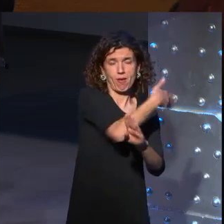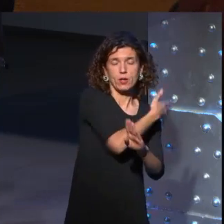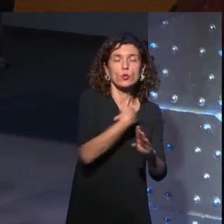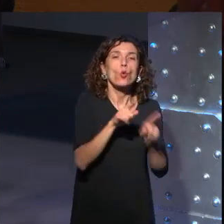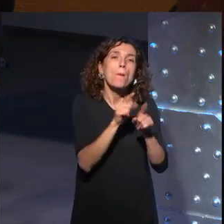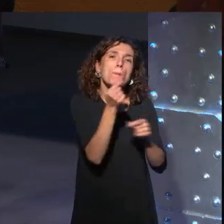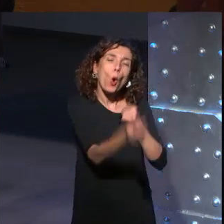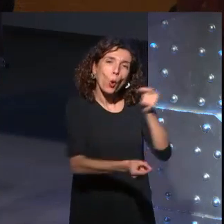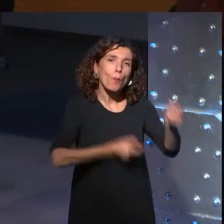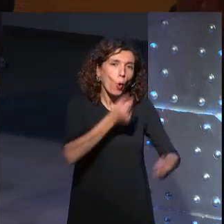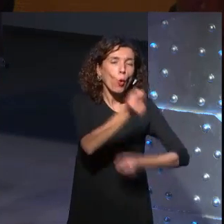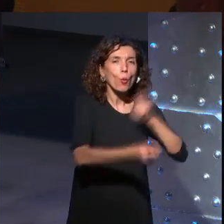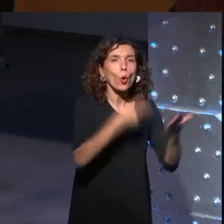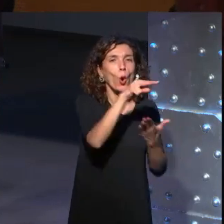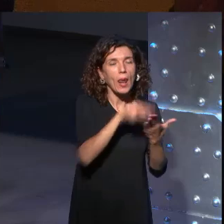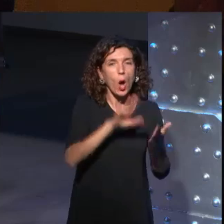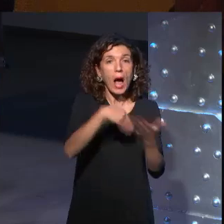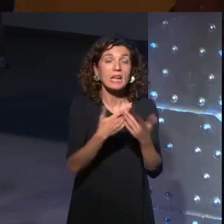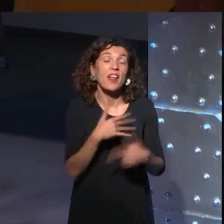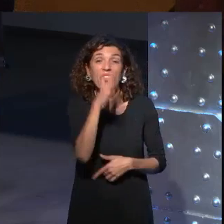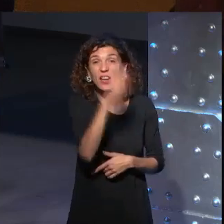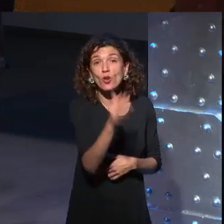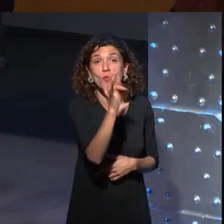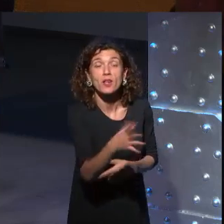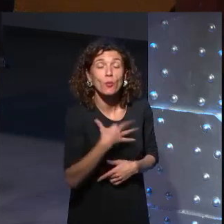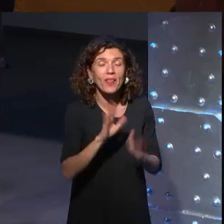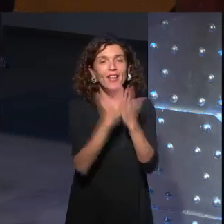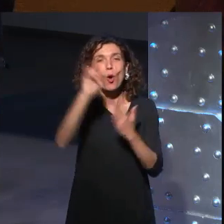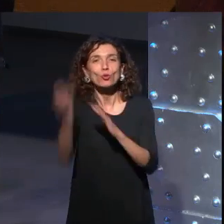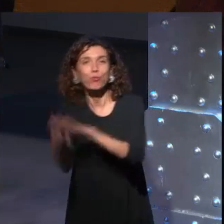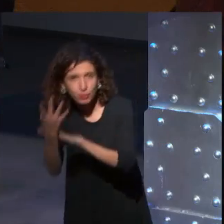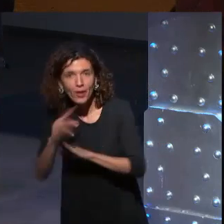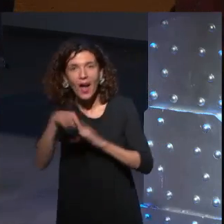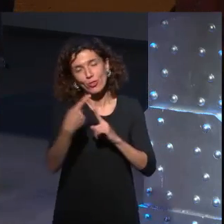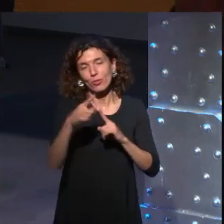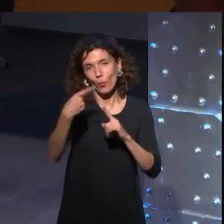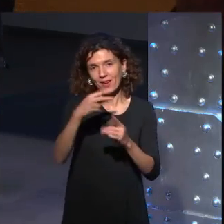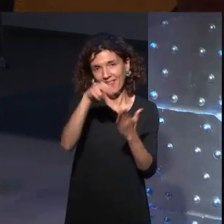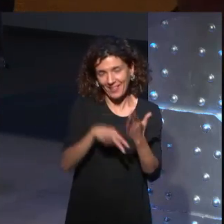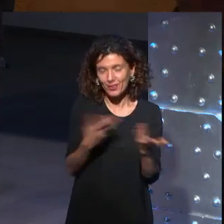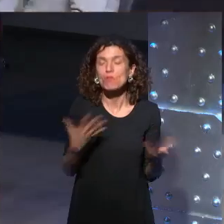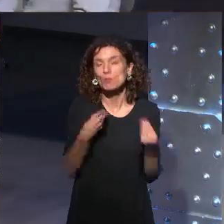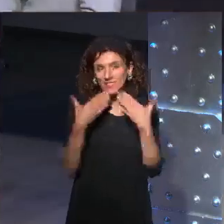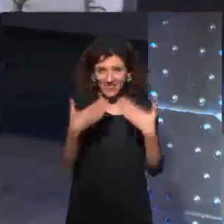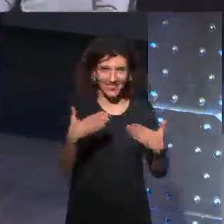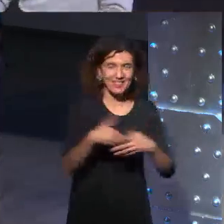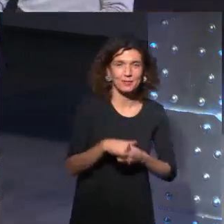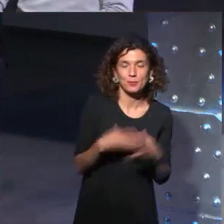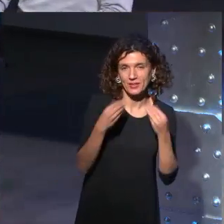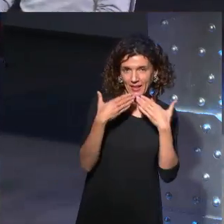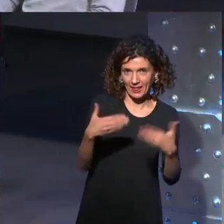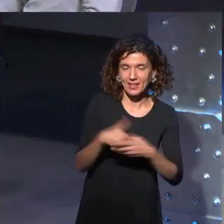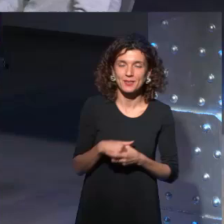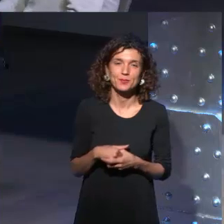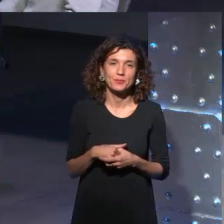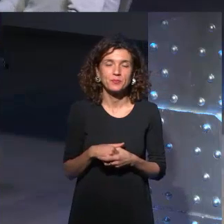tengo dosificada. Por lo menos hasta que dentro de 5 años y medio escriba la siguiente. Ah, no, te agradezco mucho. Nada, muchas gracias.